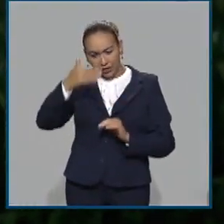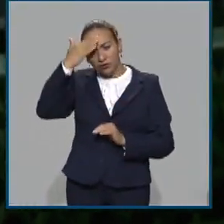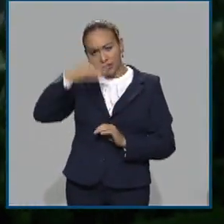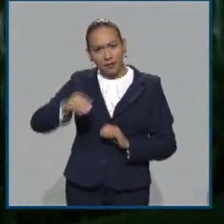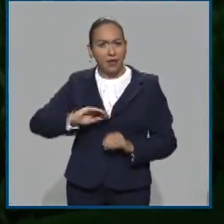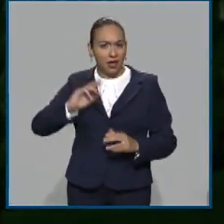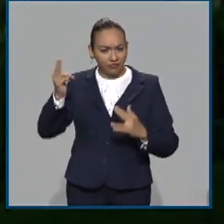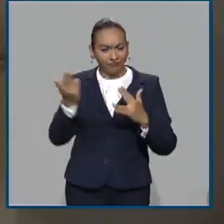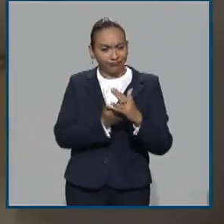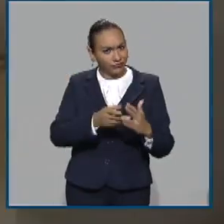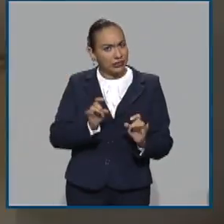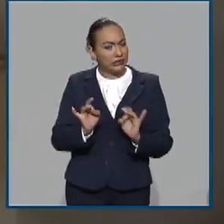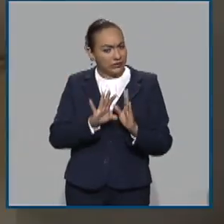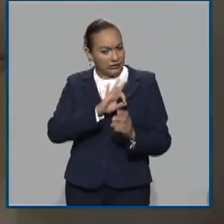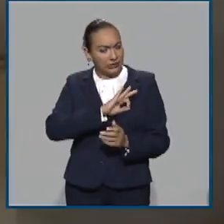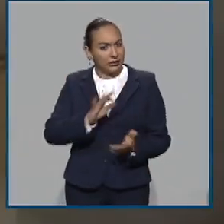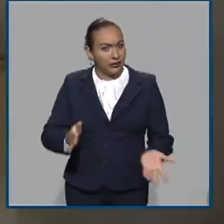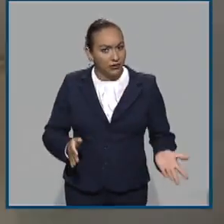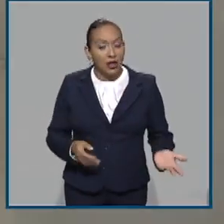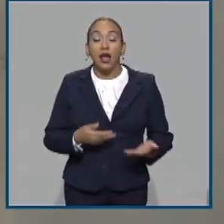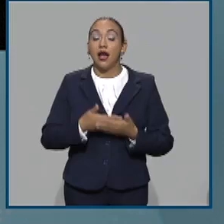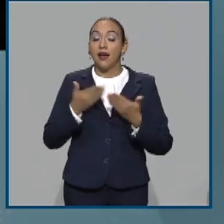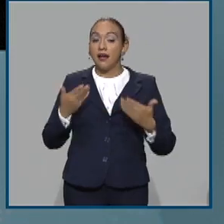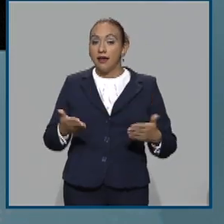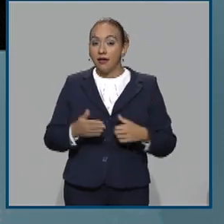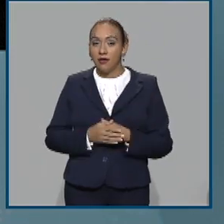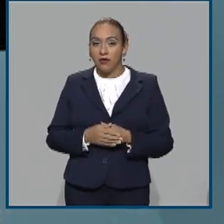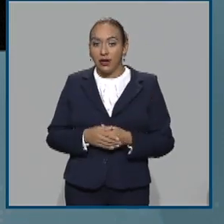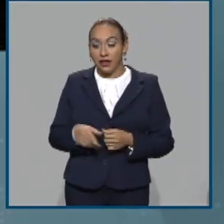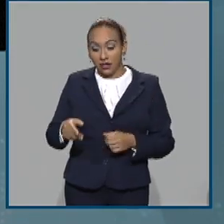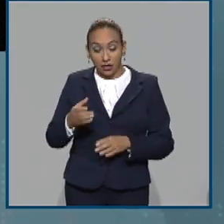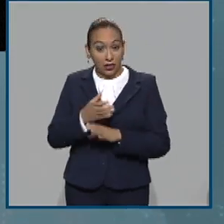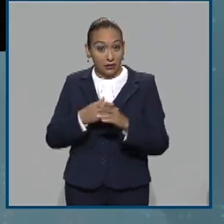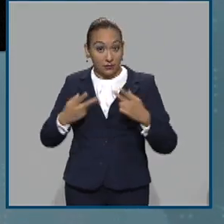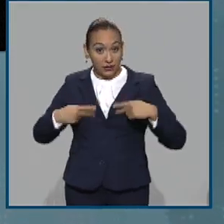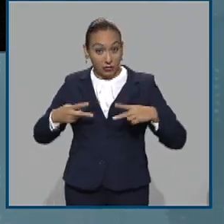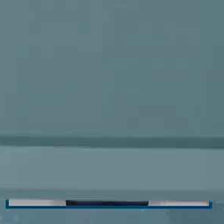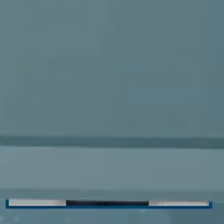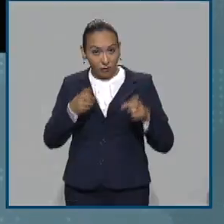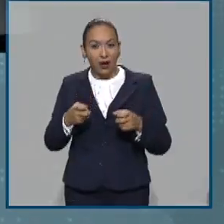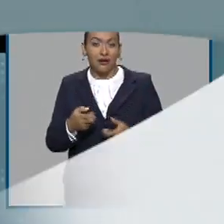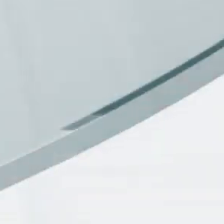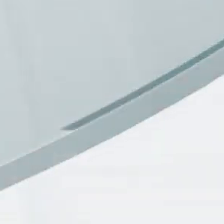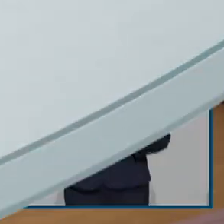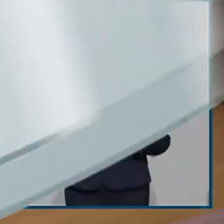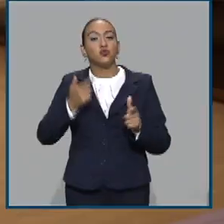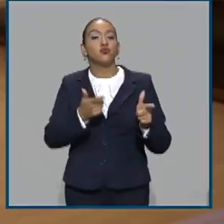el homicidio, en caso de que fuese necesario para conseguir dicho fin.